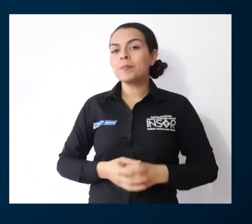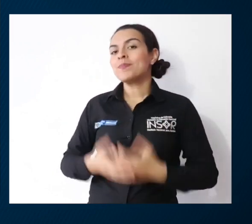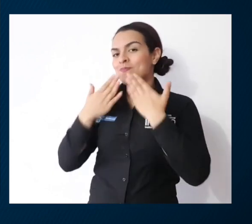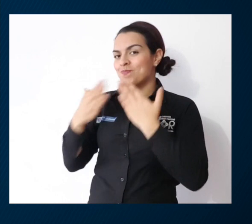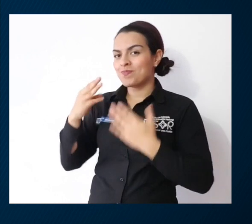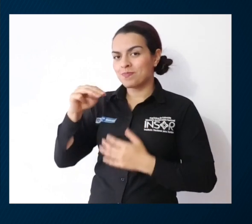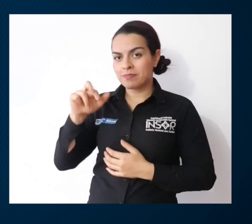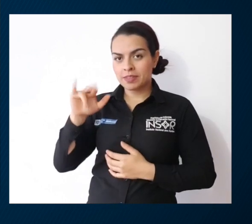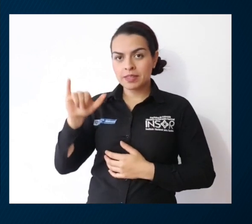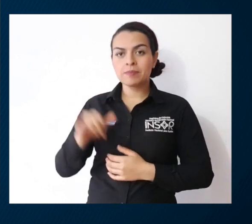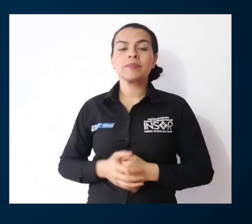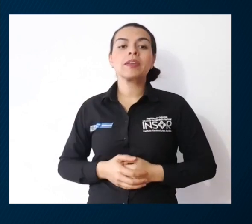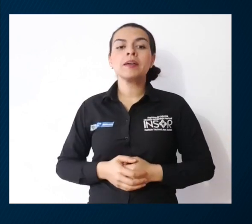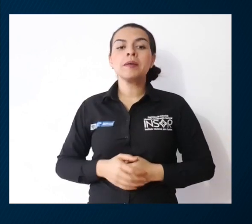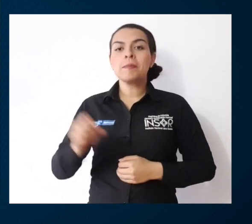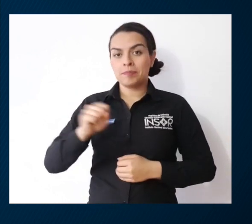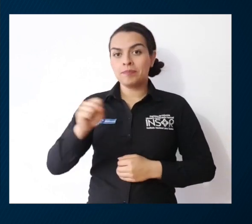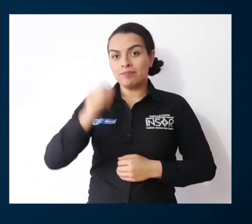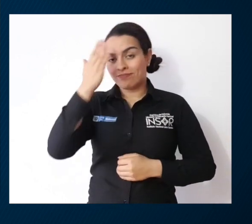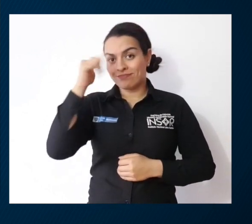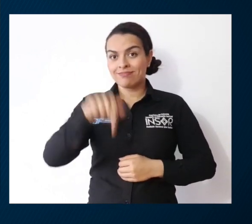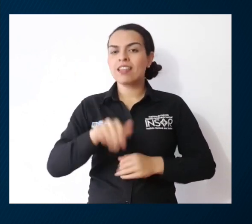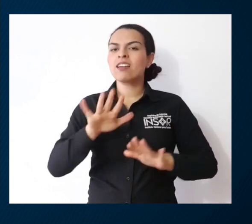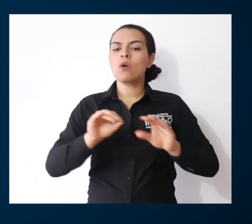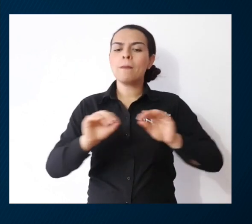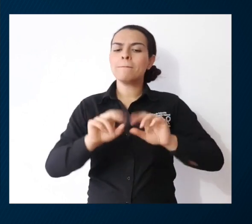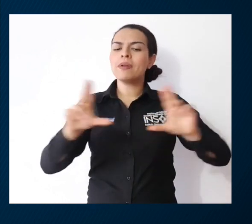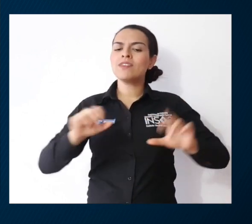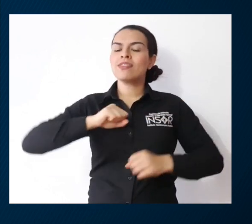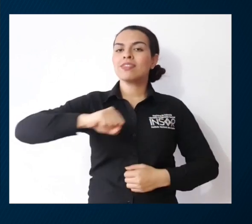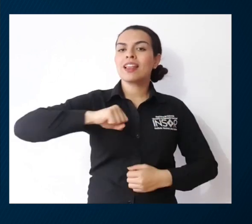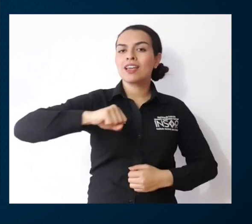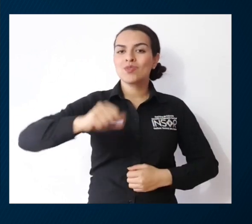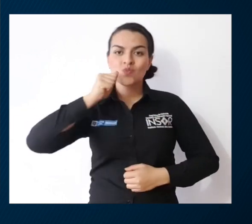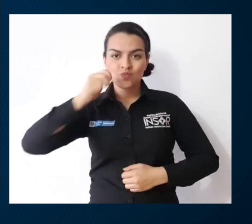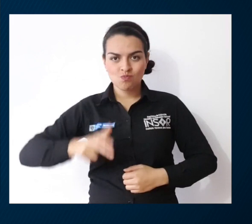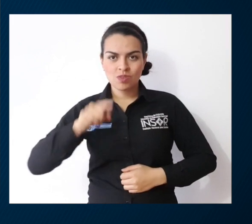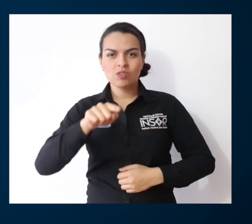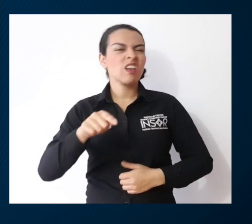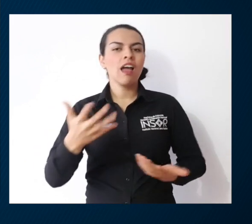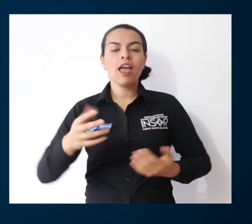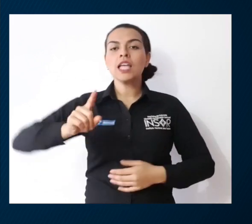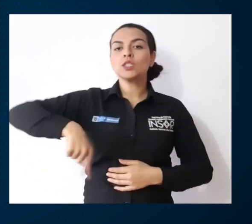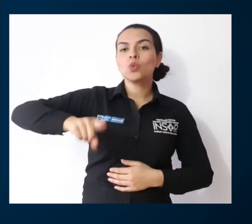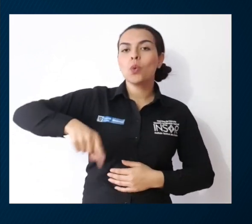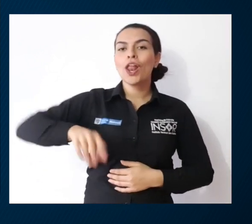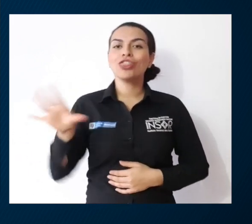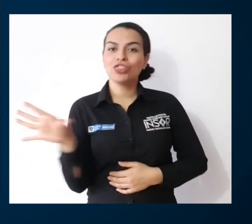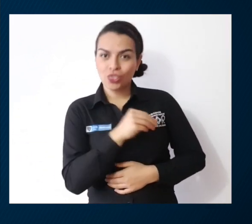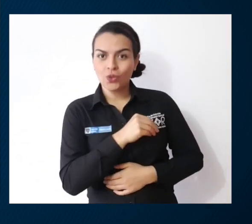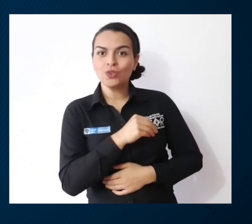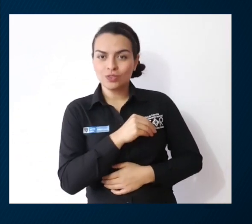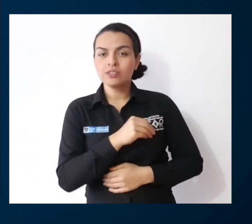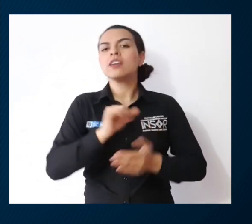Mary, nosotros en DESCLAP, como una plataforma de derechos humanos, a través de nuestra estrategia Escuela para Todos, lo que hacemos es